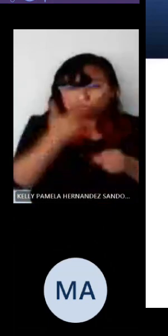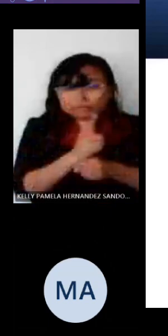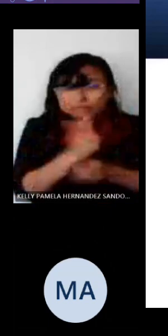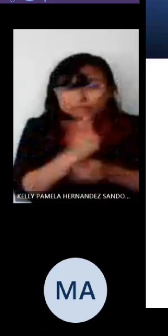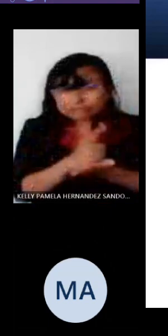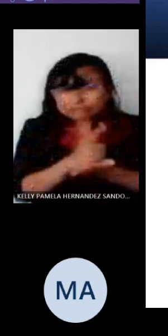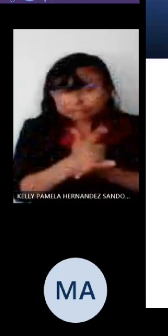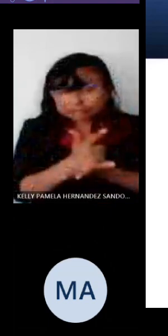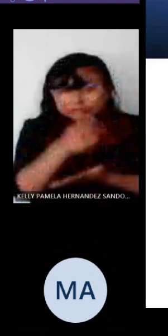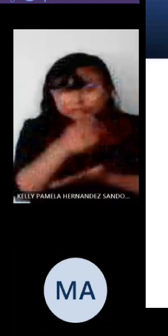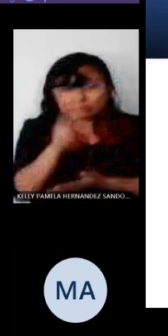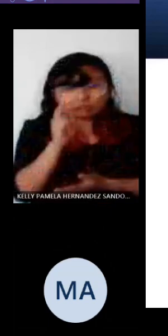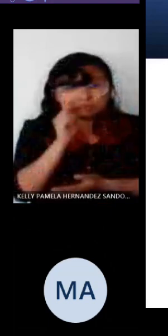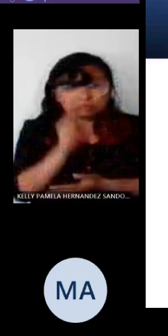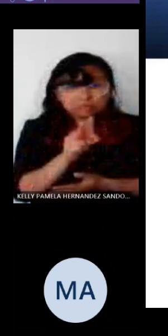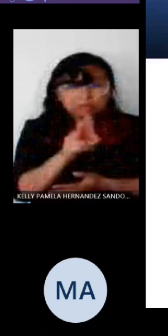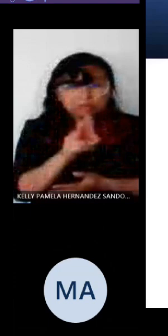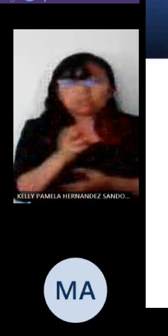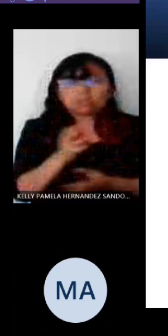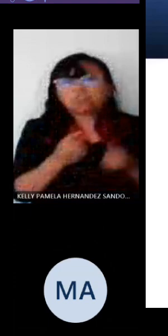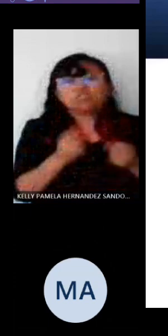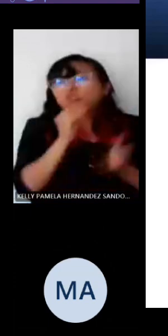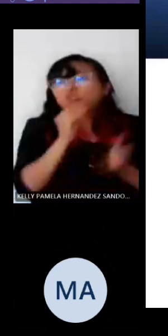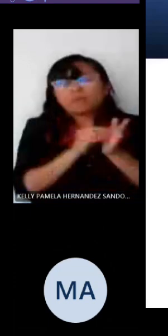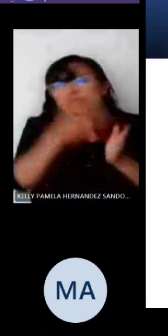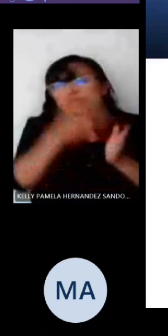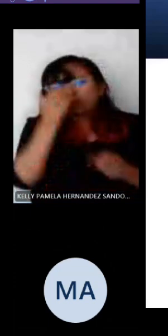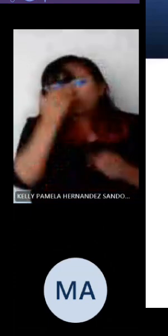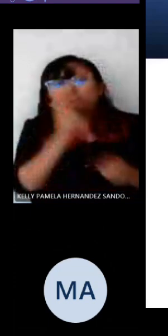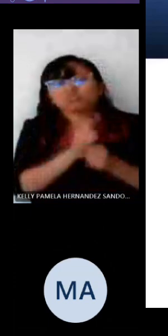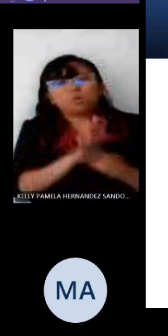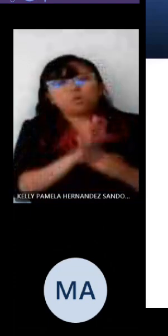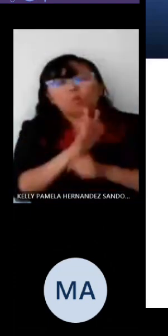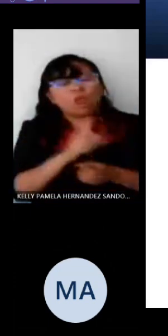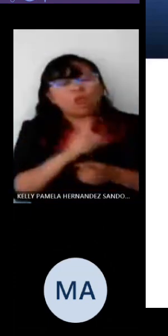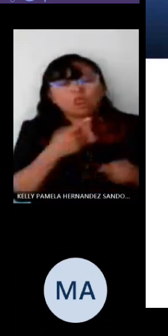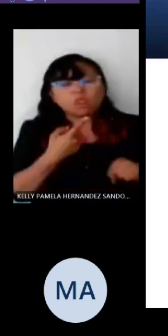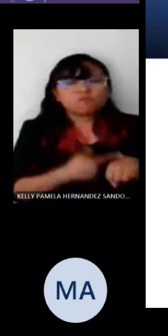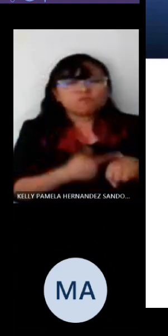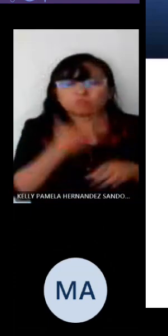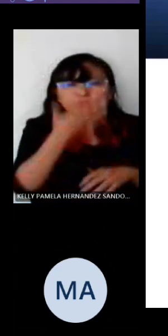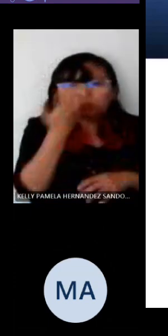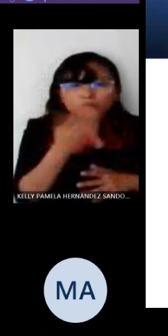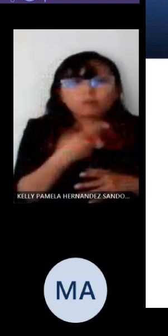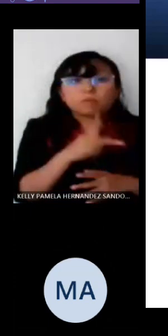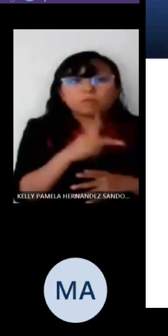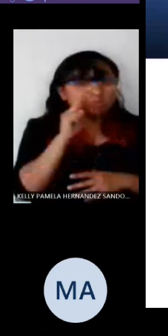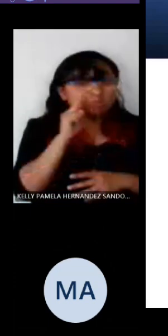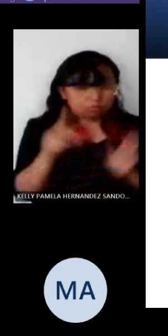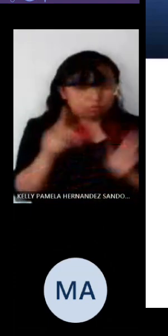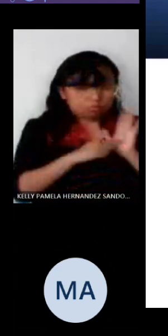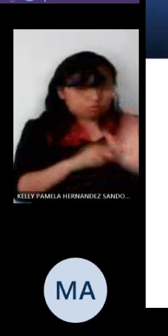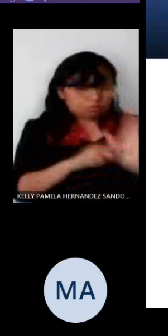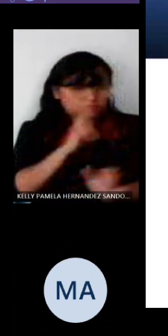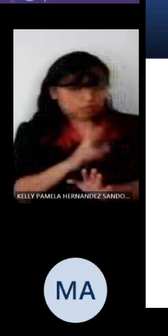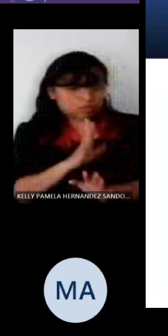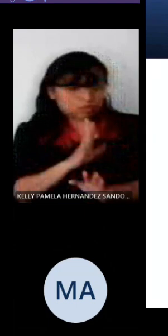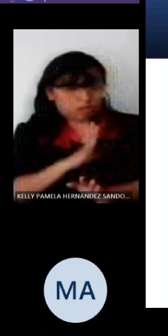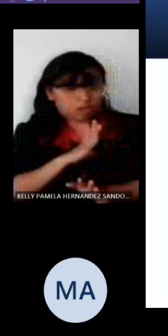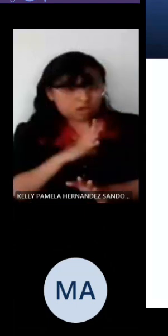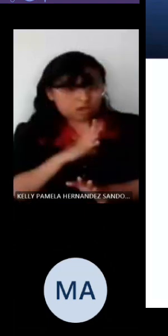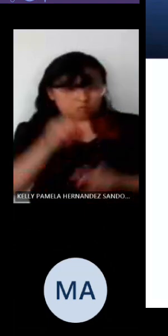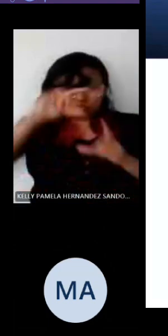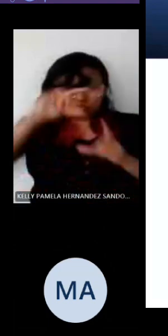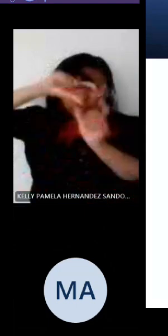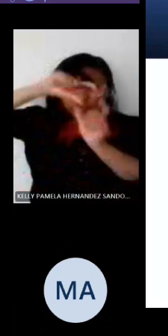terribles variantes de significado clínico incierto, y esto se los quiero compartir porque si ustedes ya han recibido un resultado y se encuentran en este lado